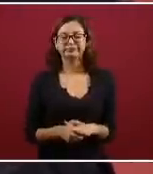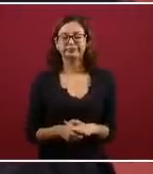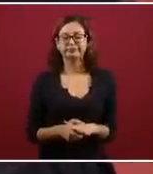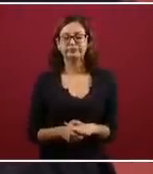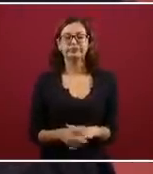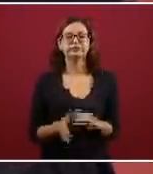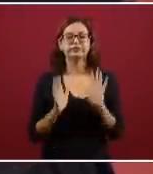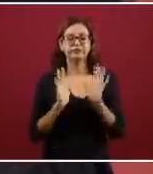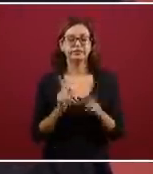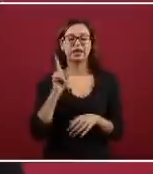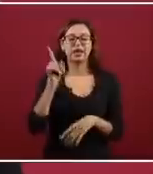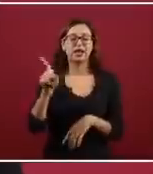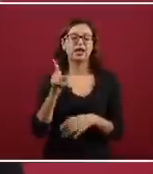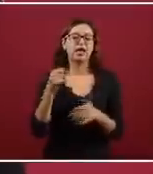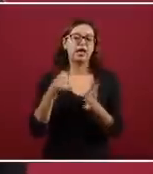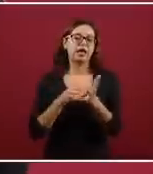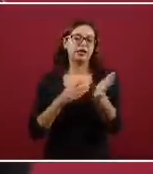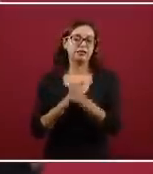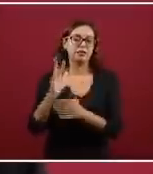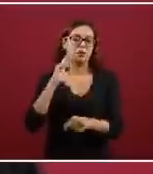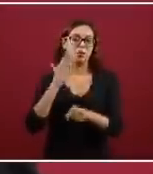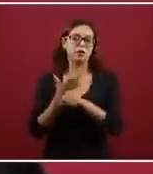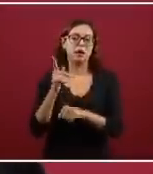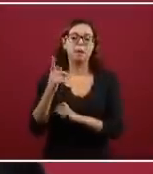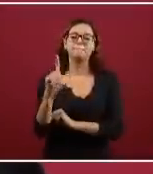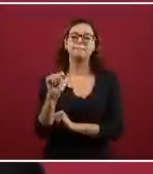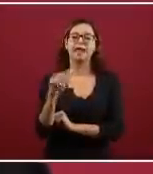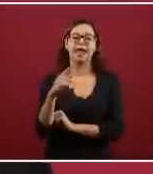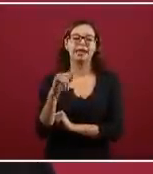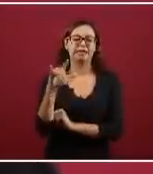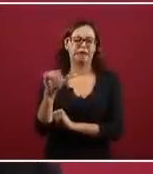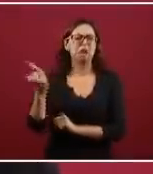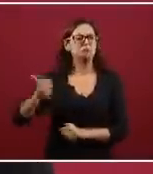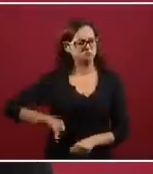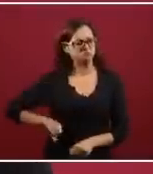la editorial Planeta y les interesó. Y